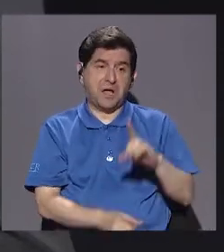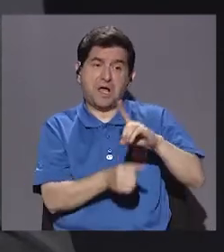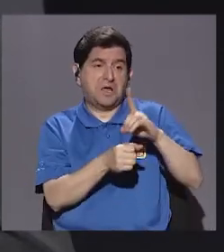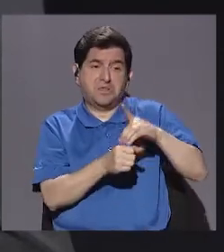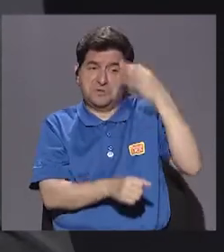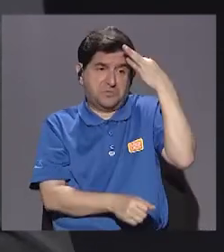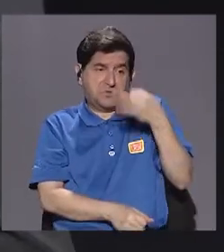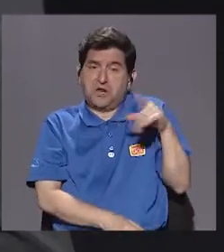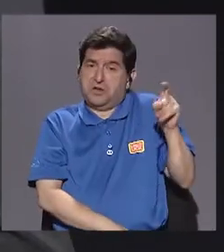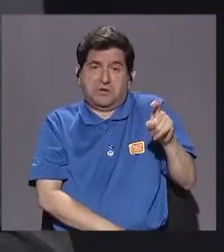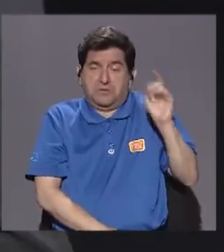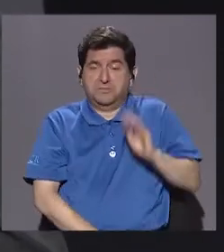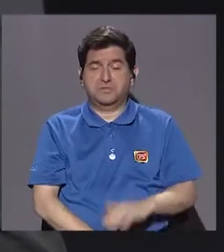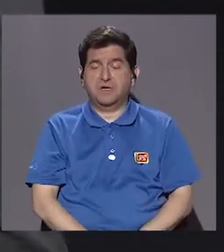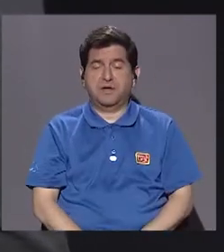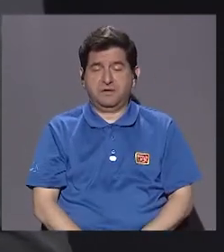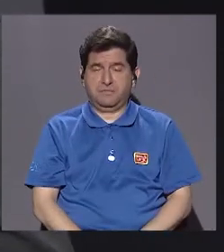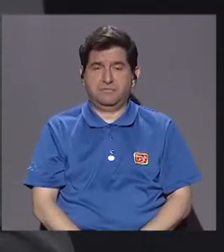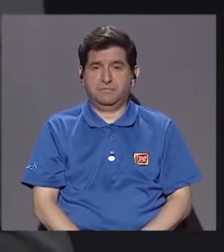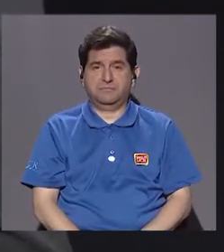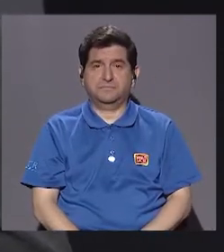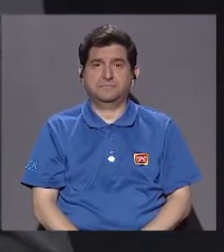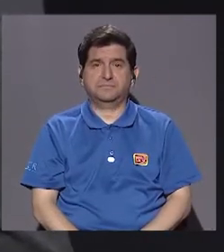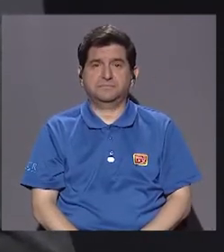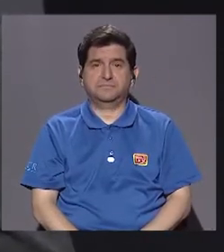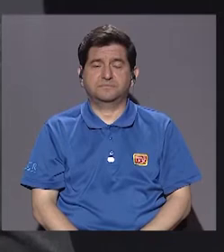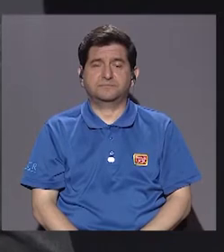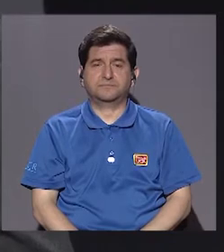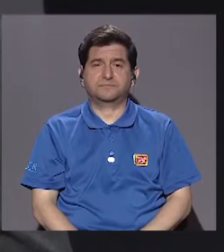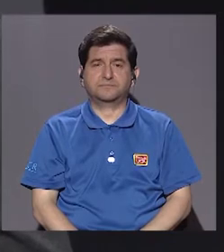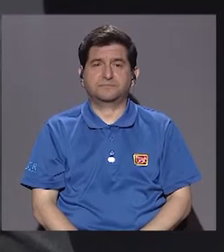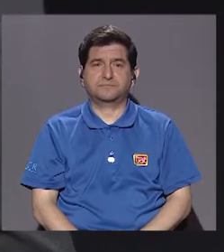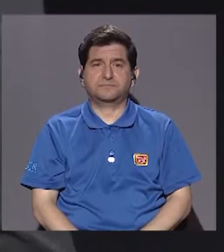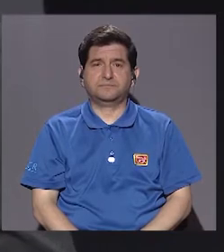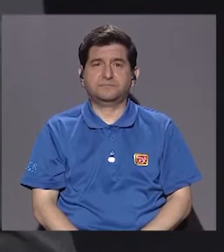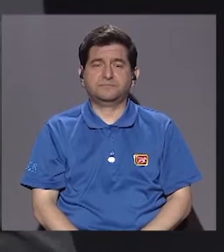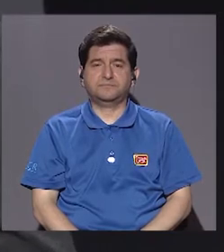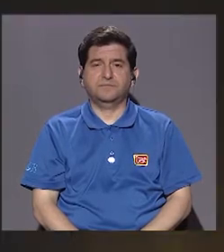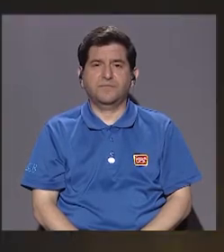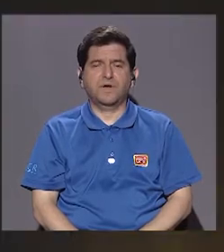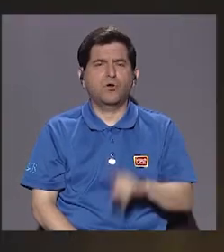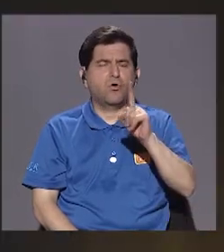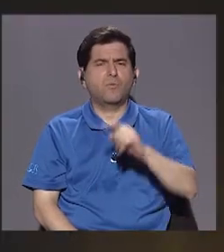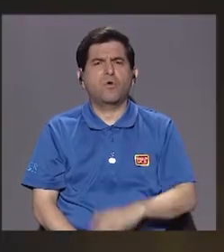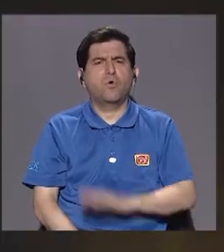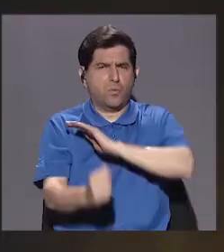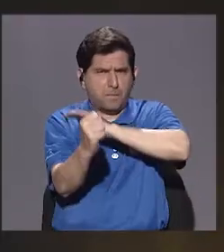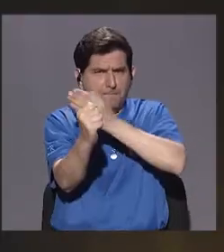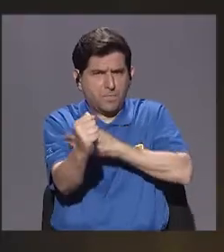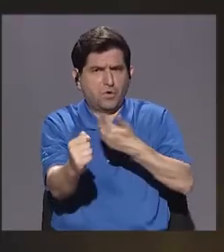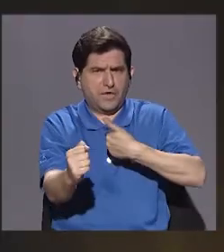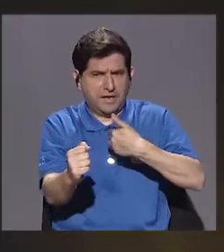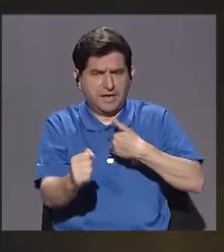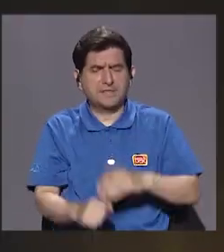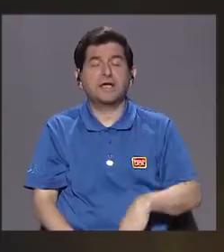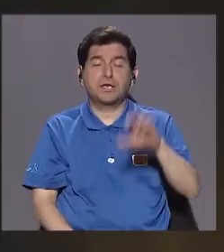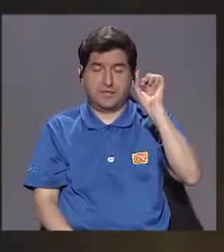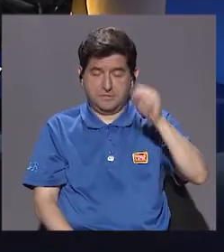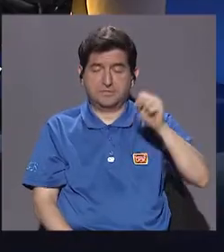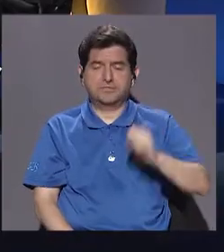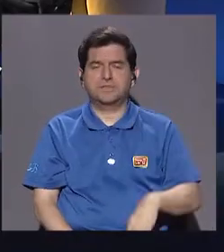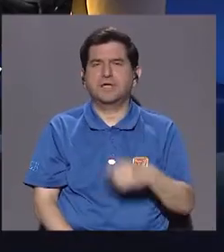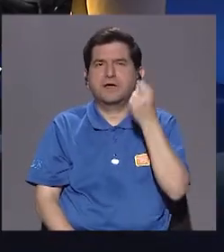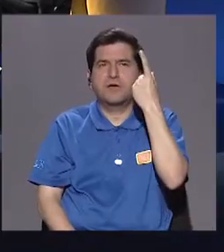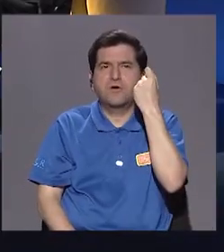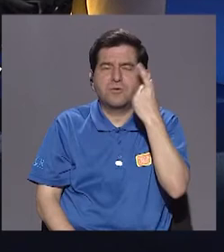legislador determine cuando lo considere oportuno y conveniente verdad así como una potestad correcta para eso se ha interpretado